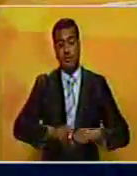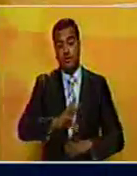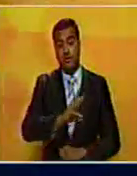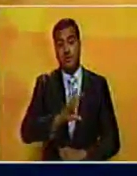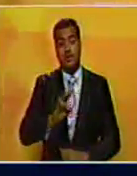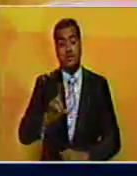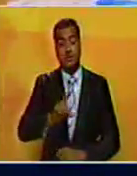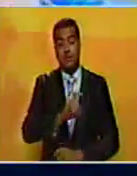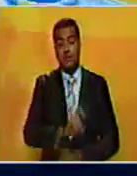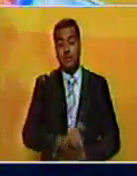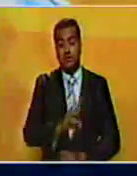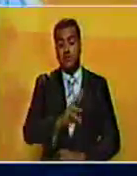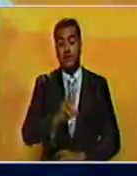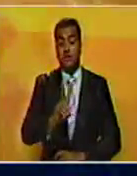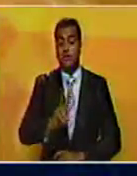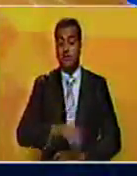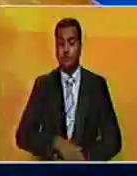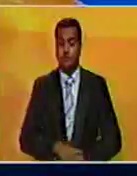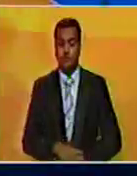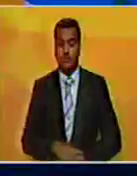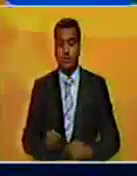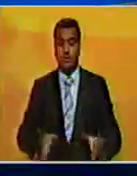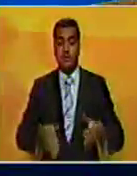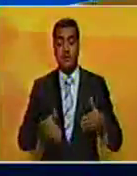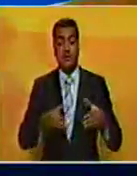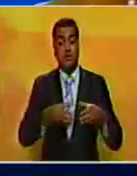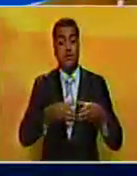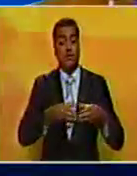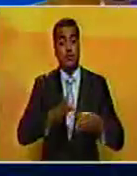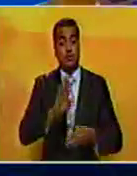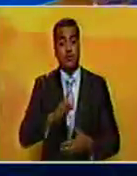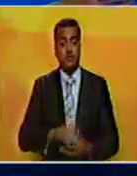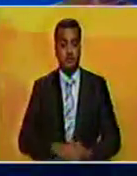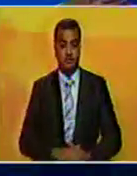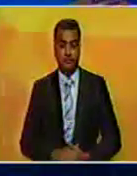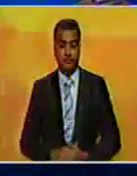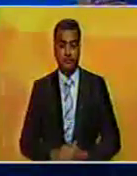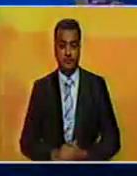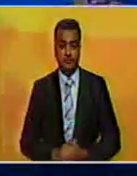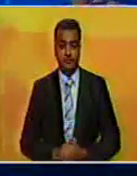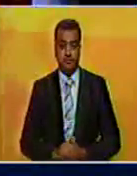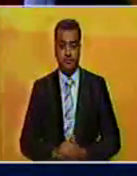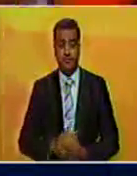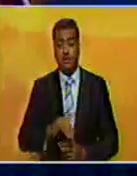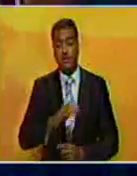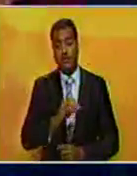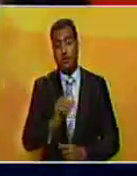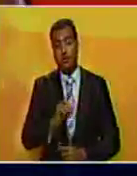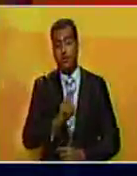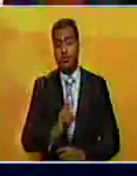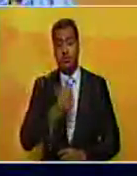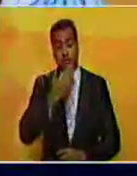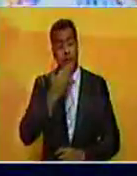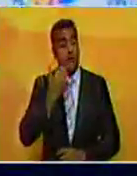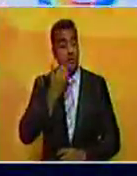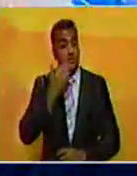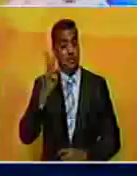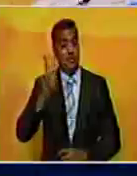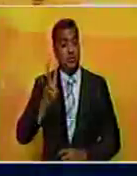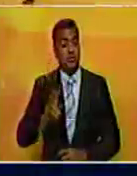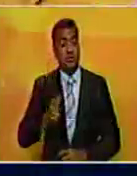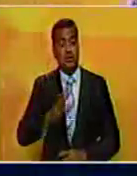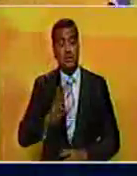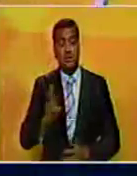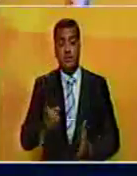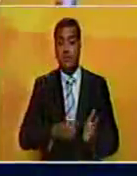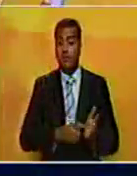Argentina 67-62 en el arranque del Grupo B en Bahía Blanca. John Cox fue el mejor por el quinteto criollo con 16 puntos,